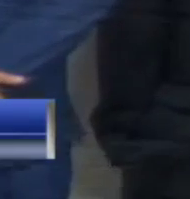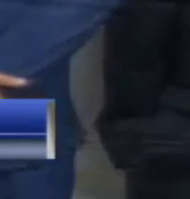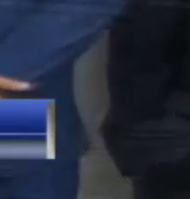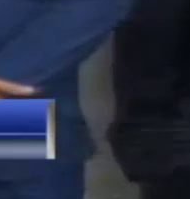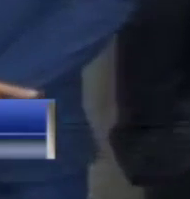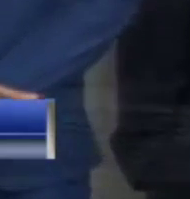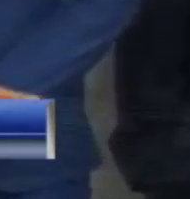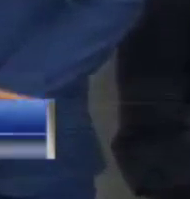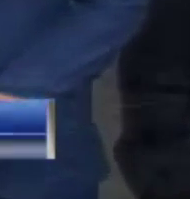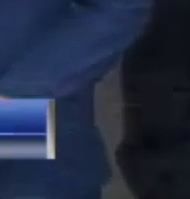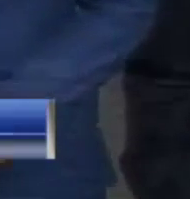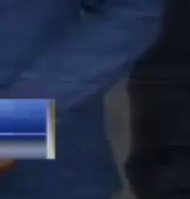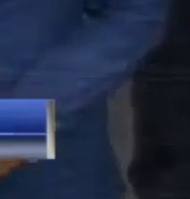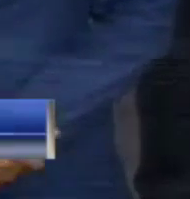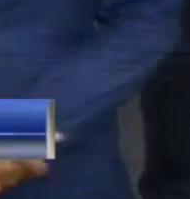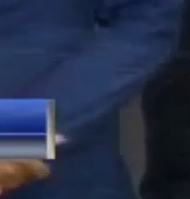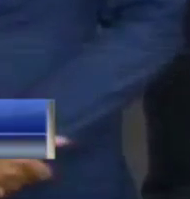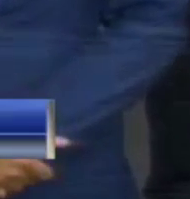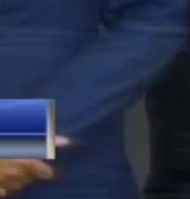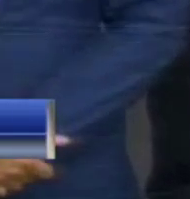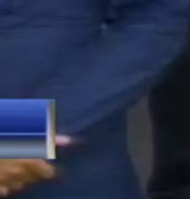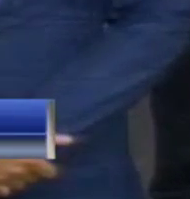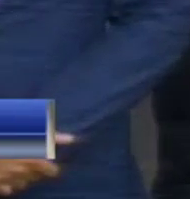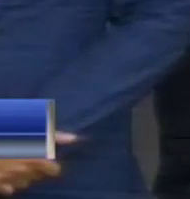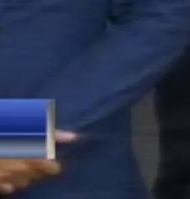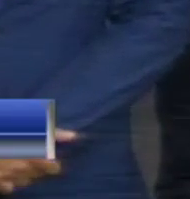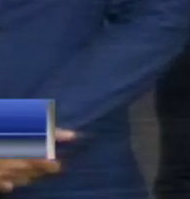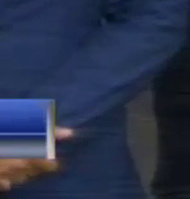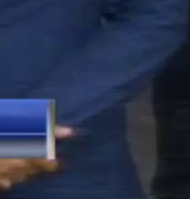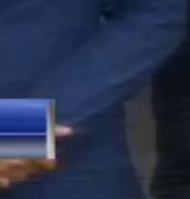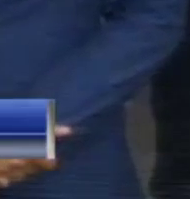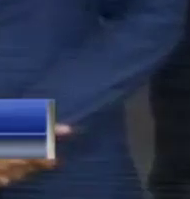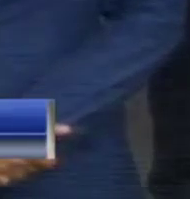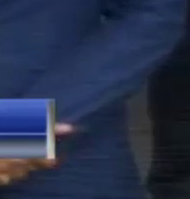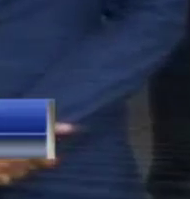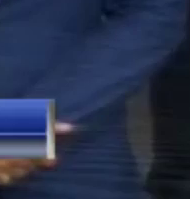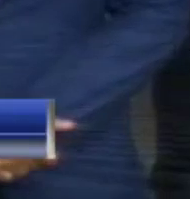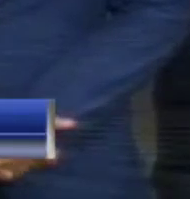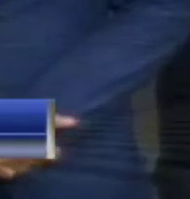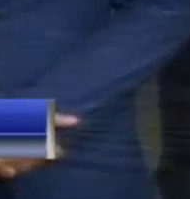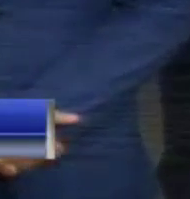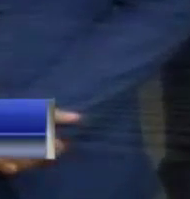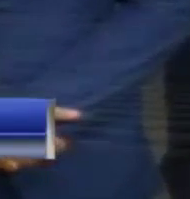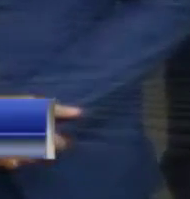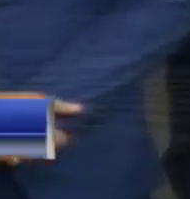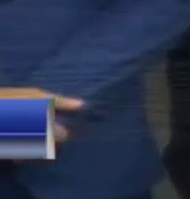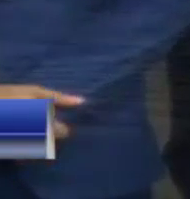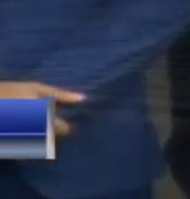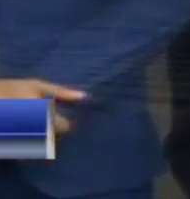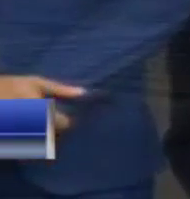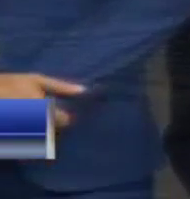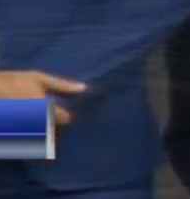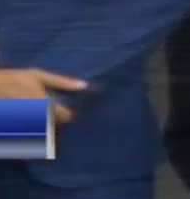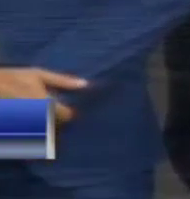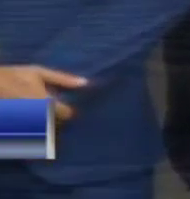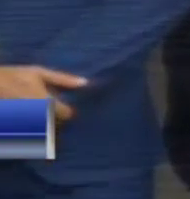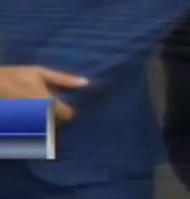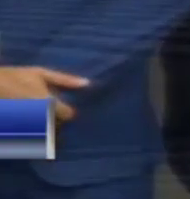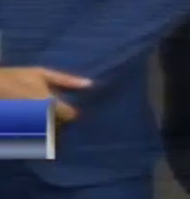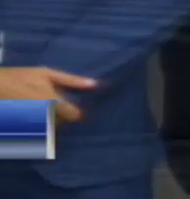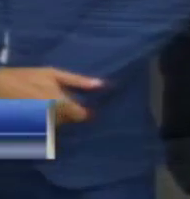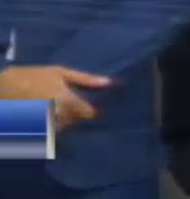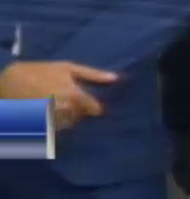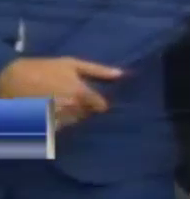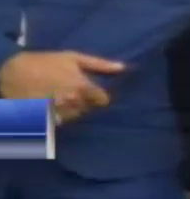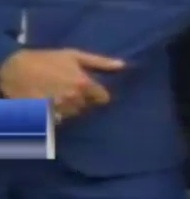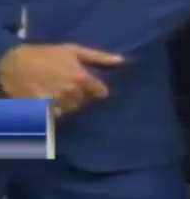acompañan. Saludar cordialmente a mis colegas diputados, sobre todo de las distintas fracciones políticas que nos